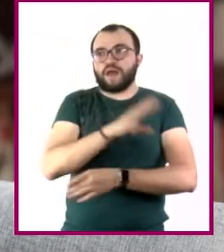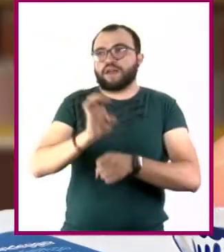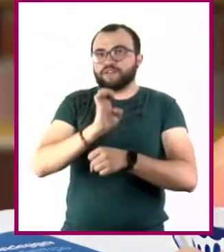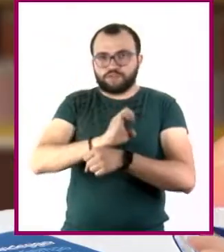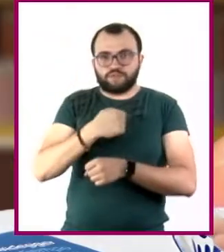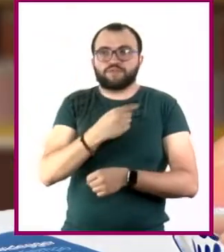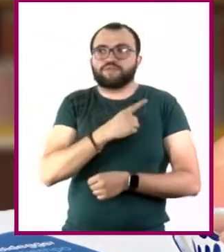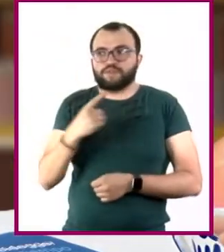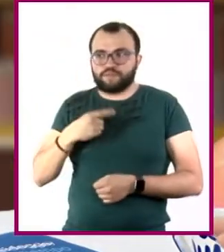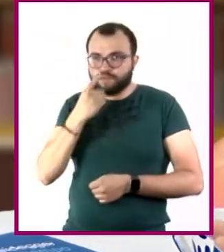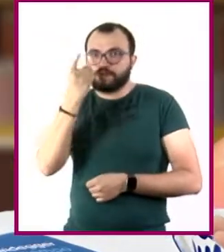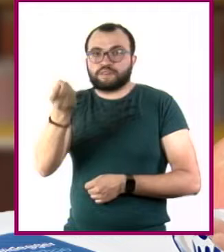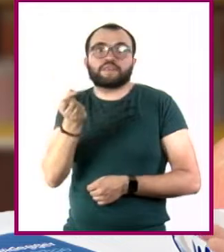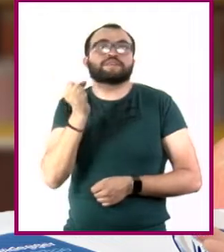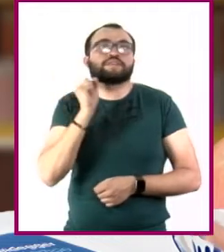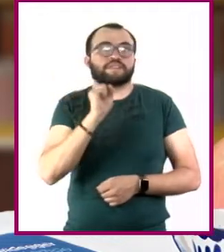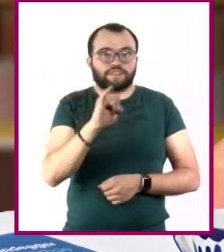cayó.